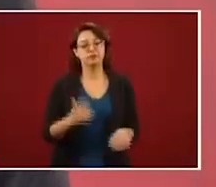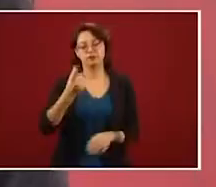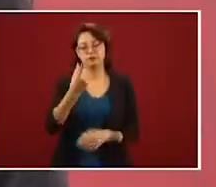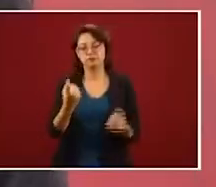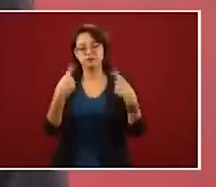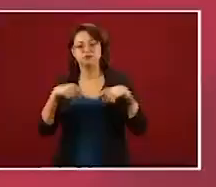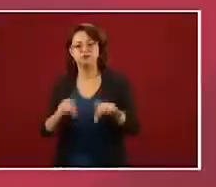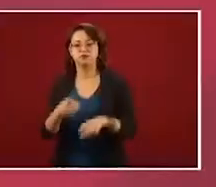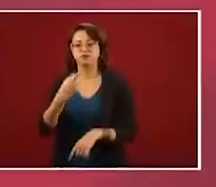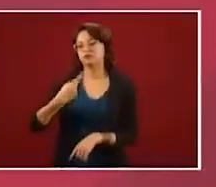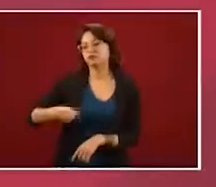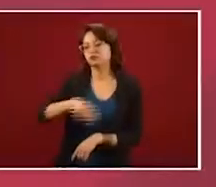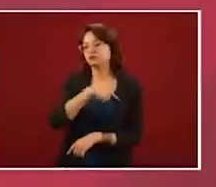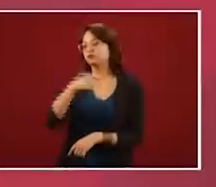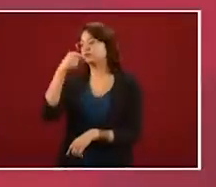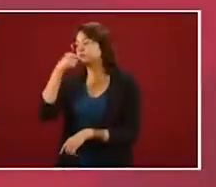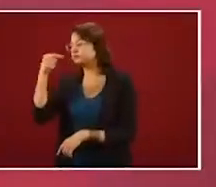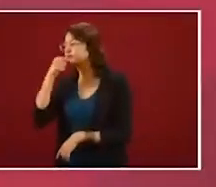los jóvenes.